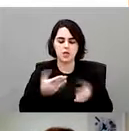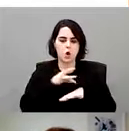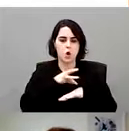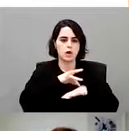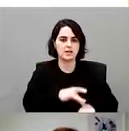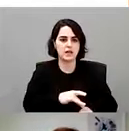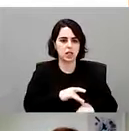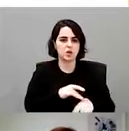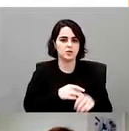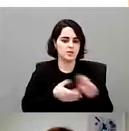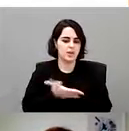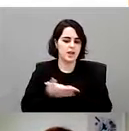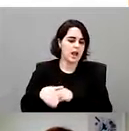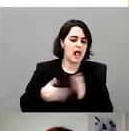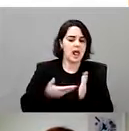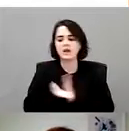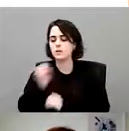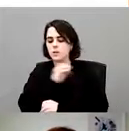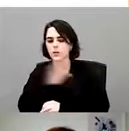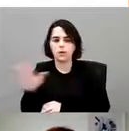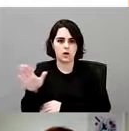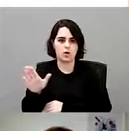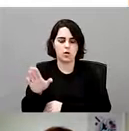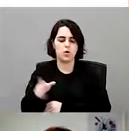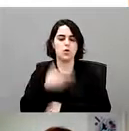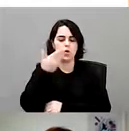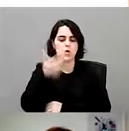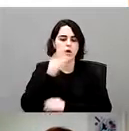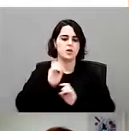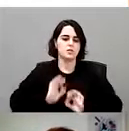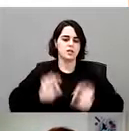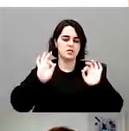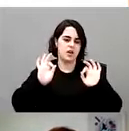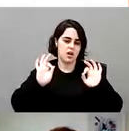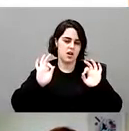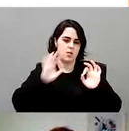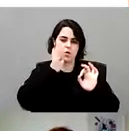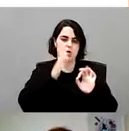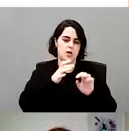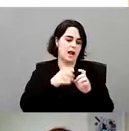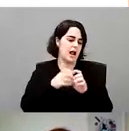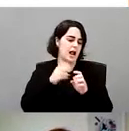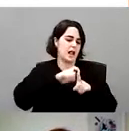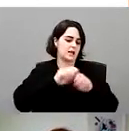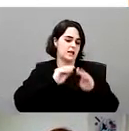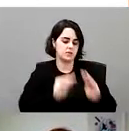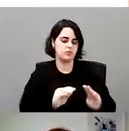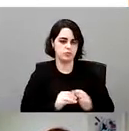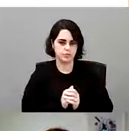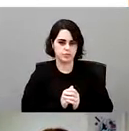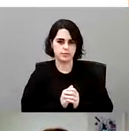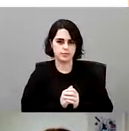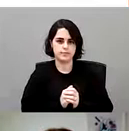y fue la mejor opción que tenía en ese momento el Colegio de Educación Especial, dadas las características que tenía ella.